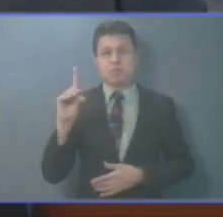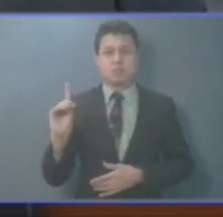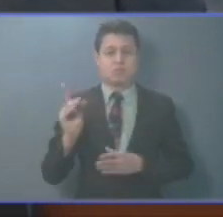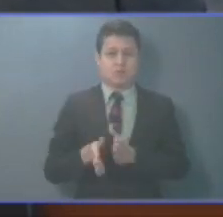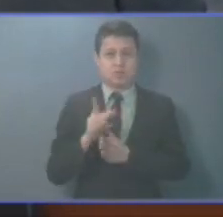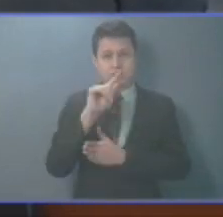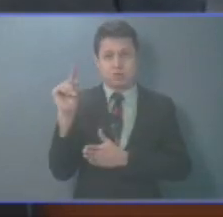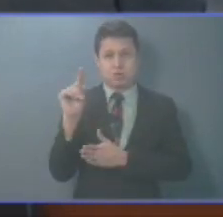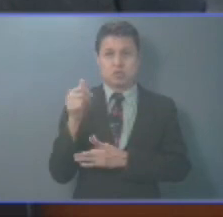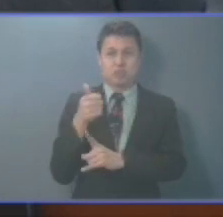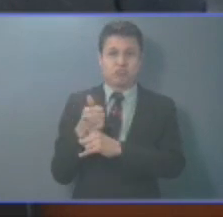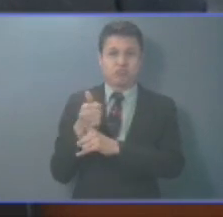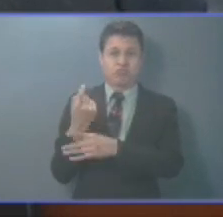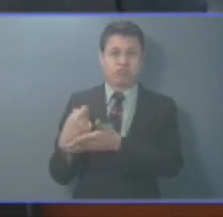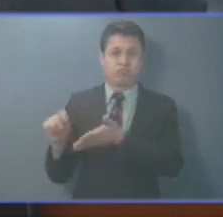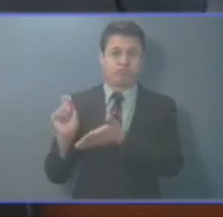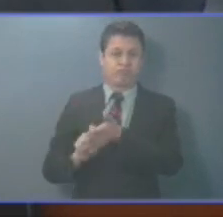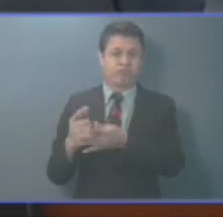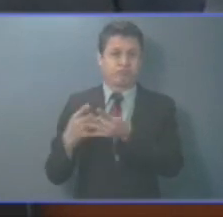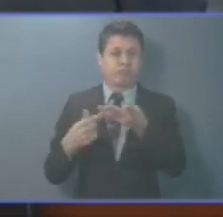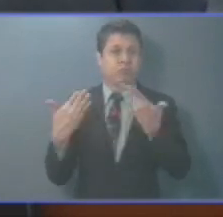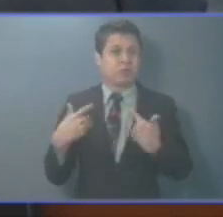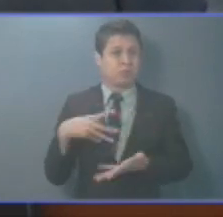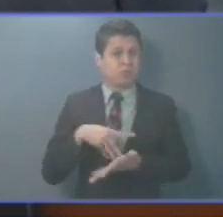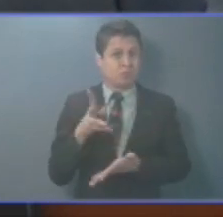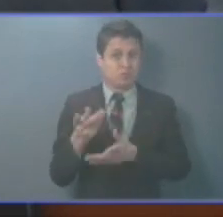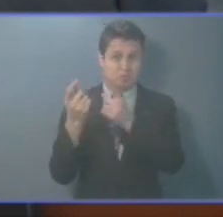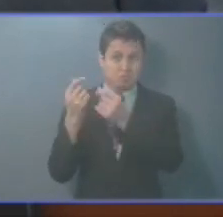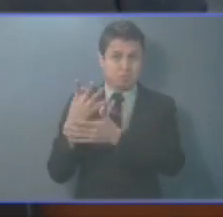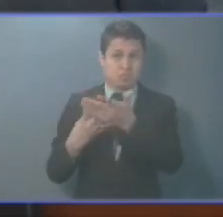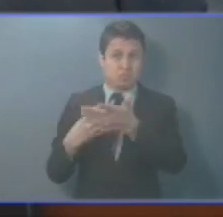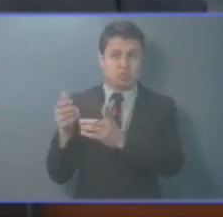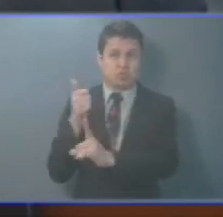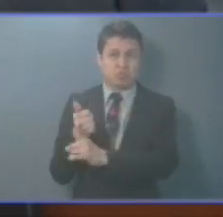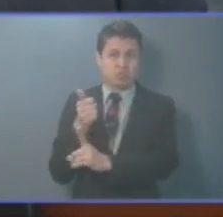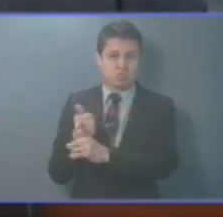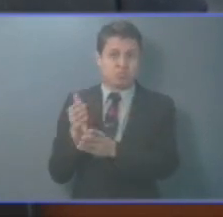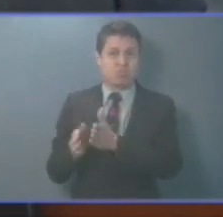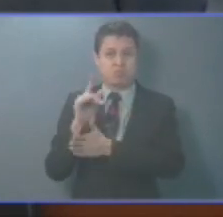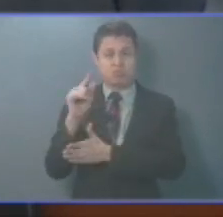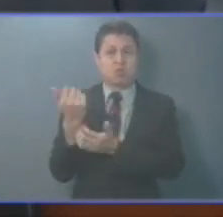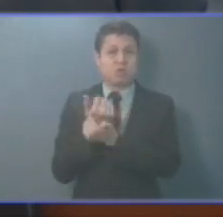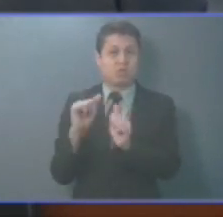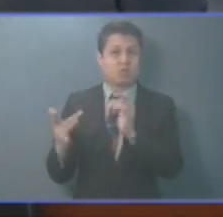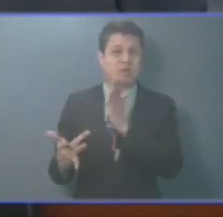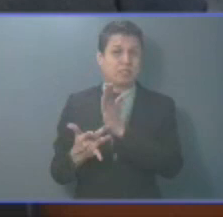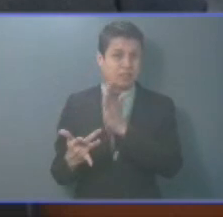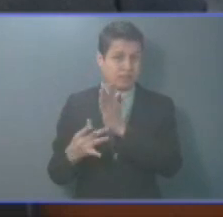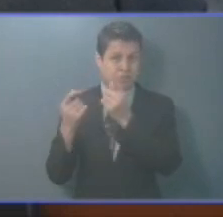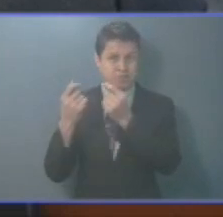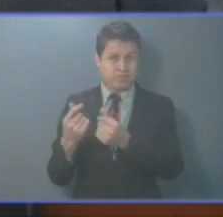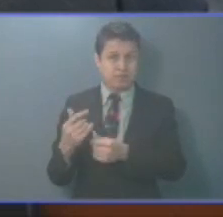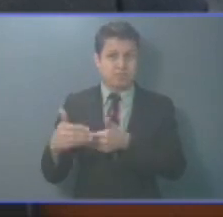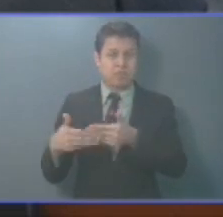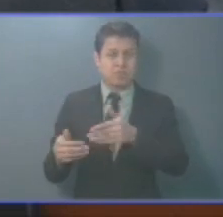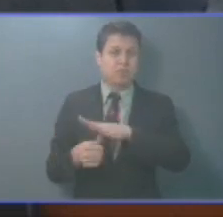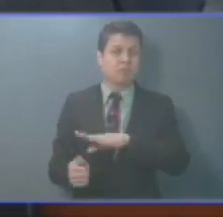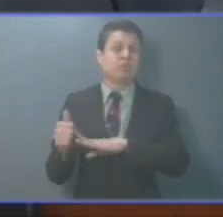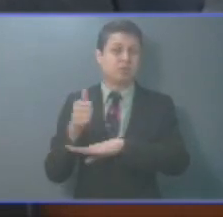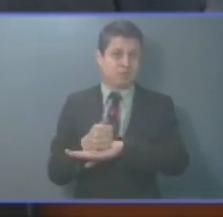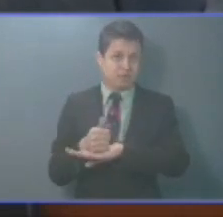personalidad jurídica de derecho público, patrimonio propio y autonomía en lo técnico, financiero y